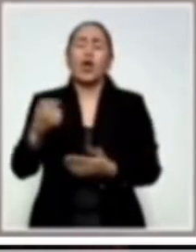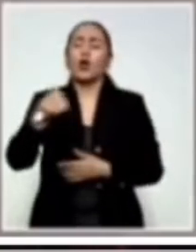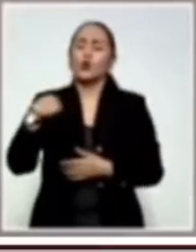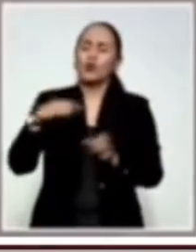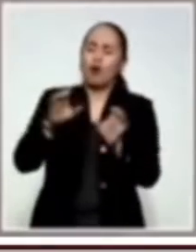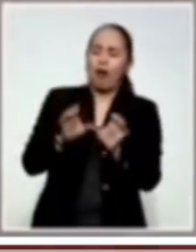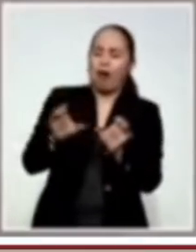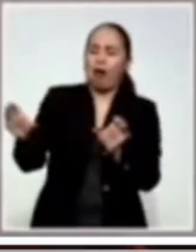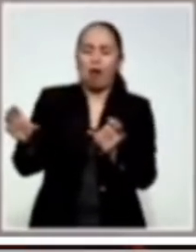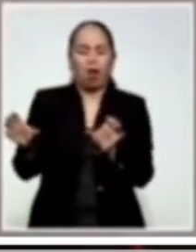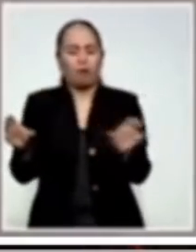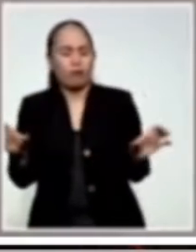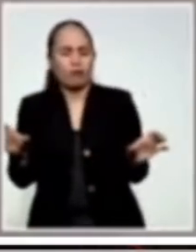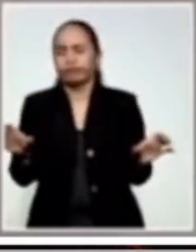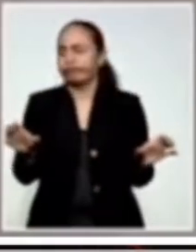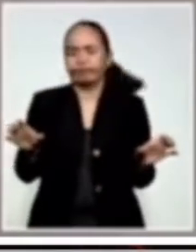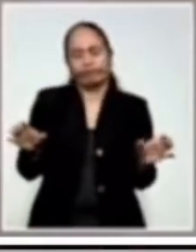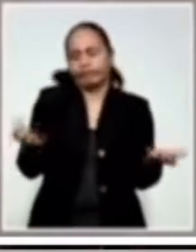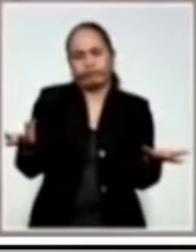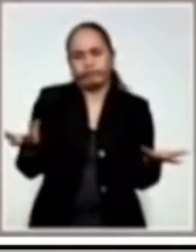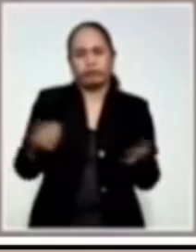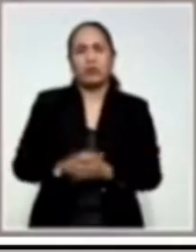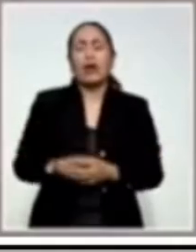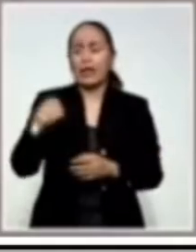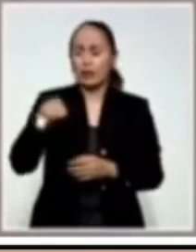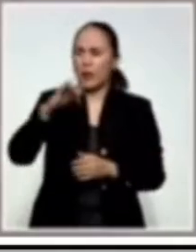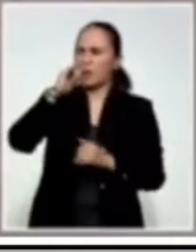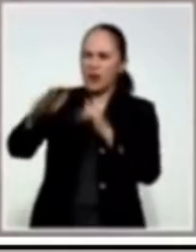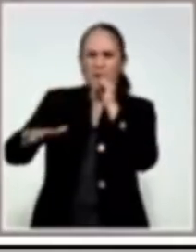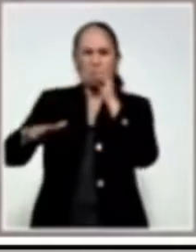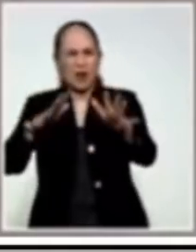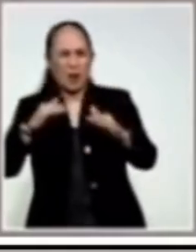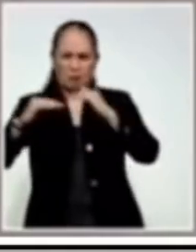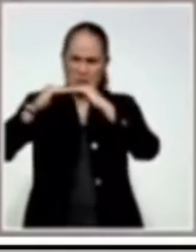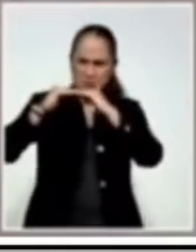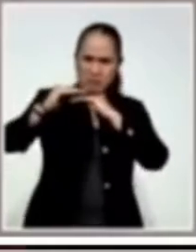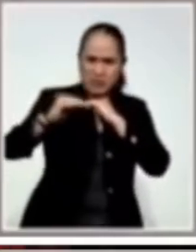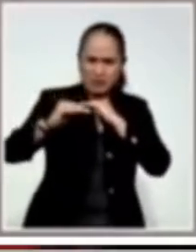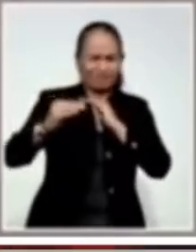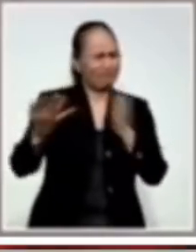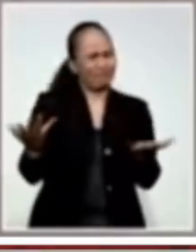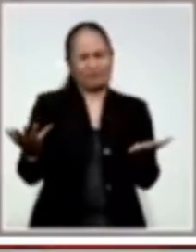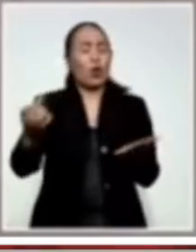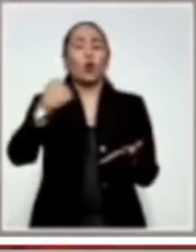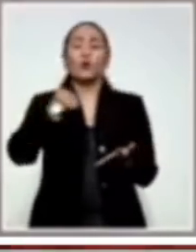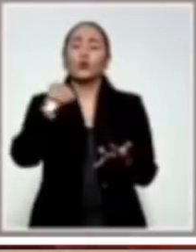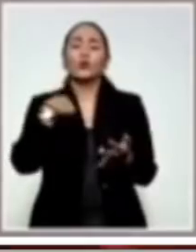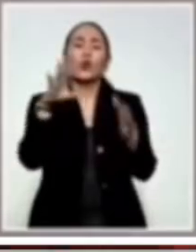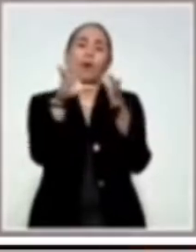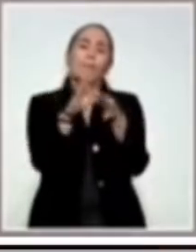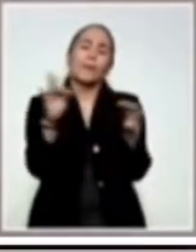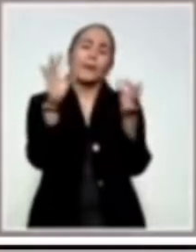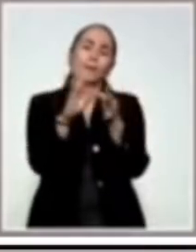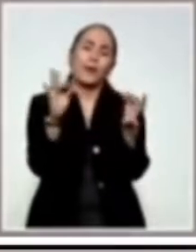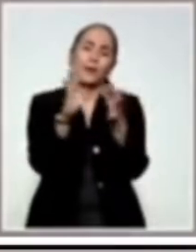estoy llegando al nivel en que se ha llegado de insultos, etcétera. Simplemente estoy aclarando que eso